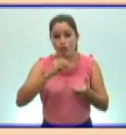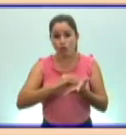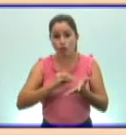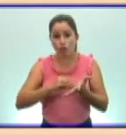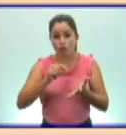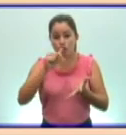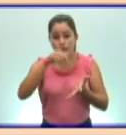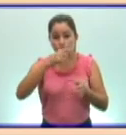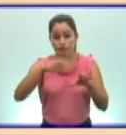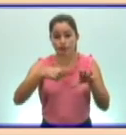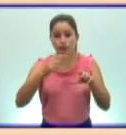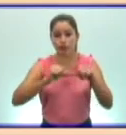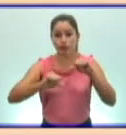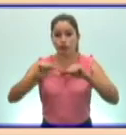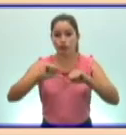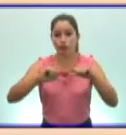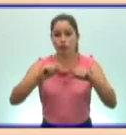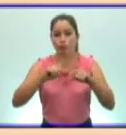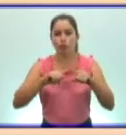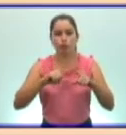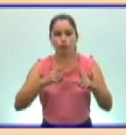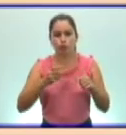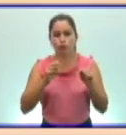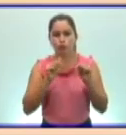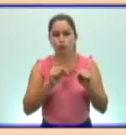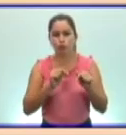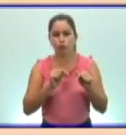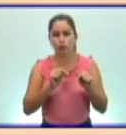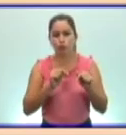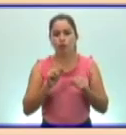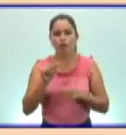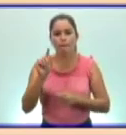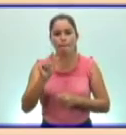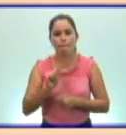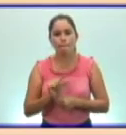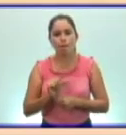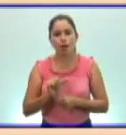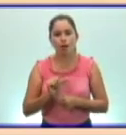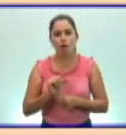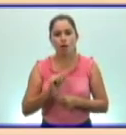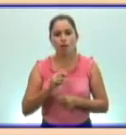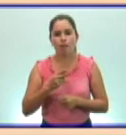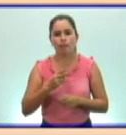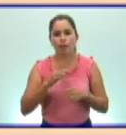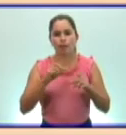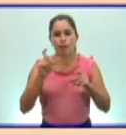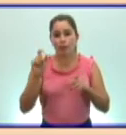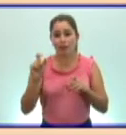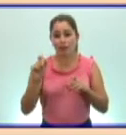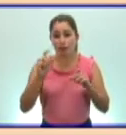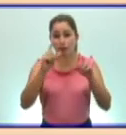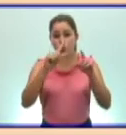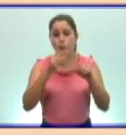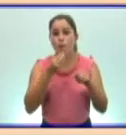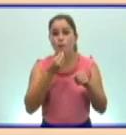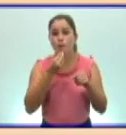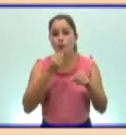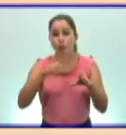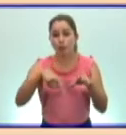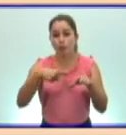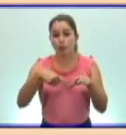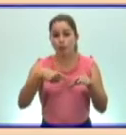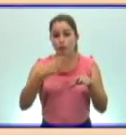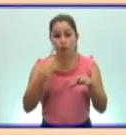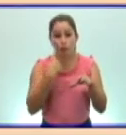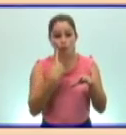por supuesto, pues eso provoca que menos cantidad de soluto pueda estar disuelto y por eso se puede observar